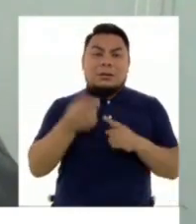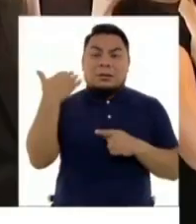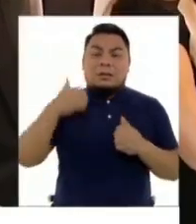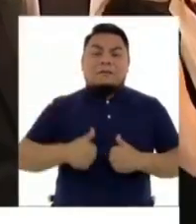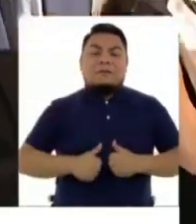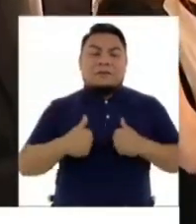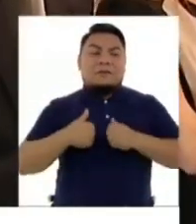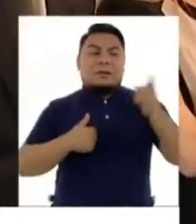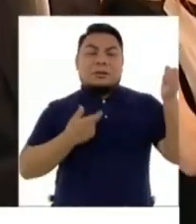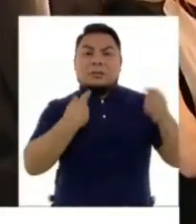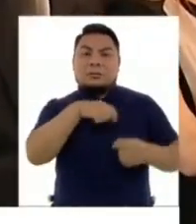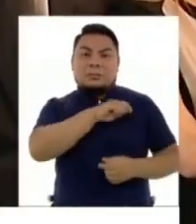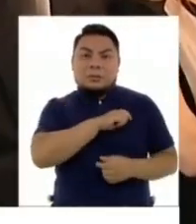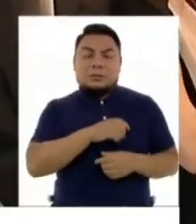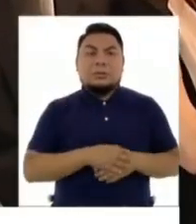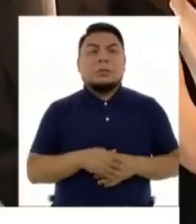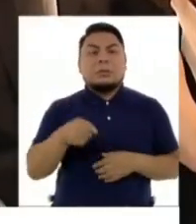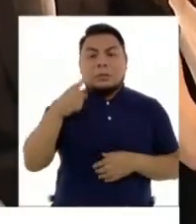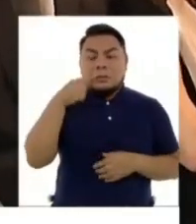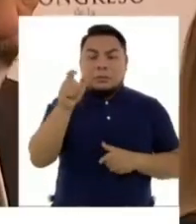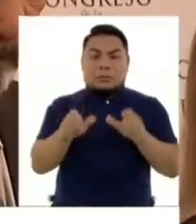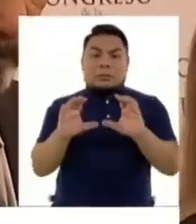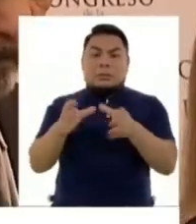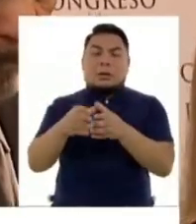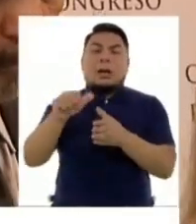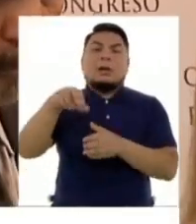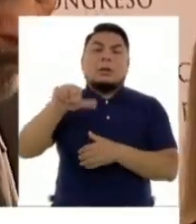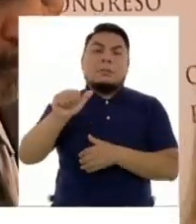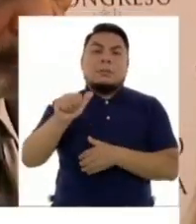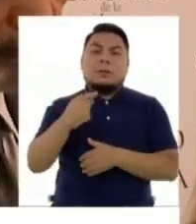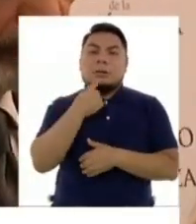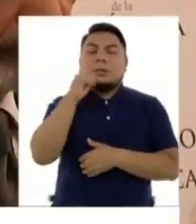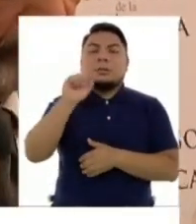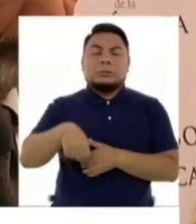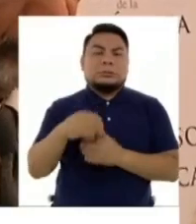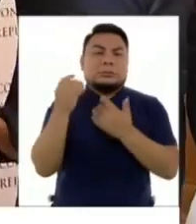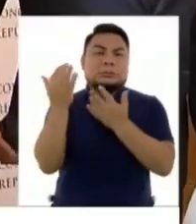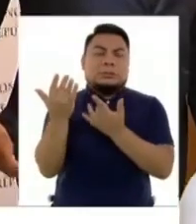en España. Los parlamentarios del Partido Aprista señalaron